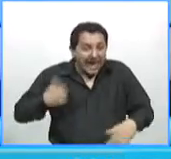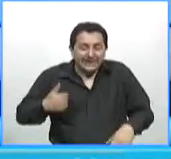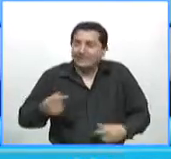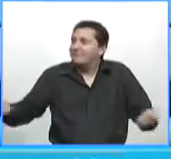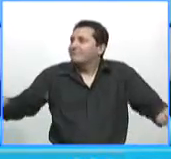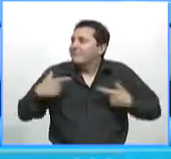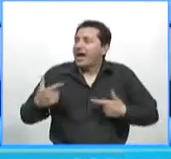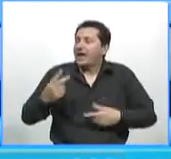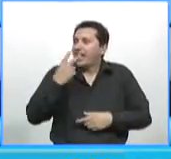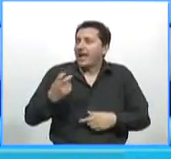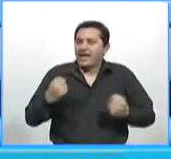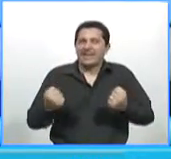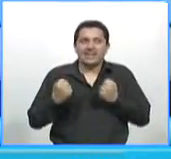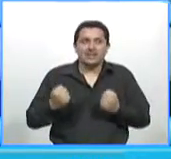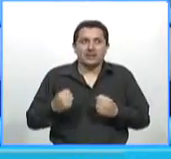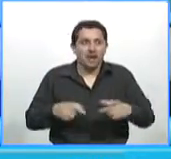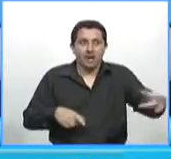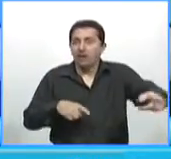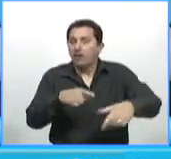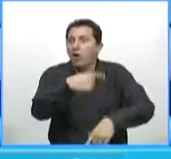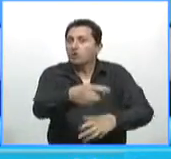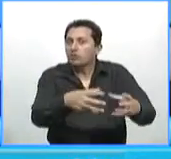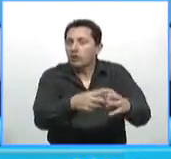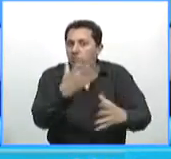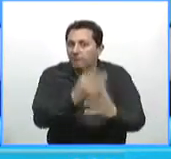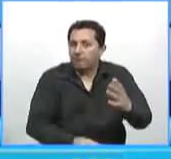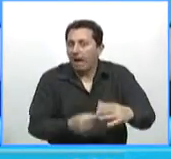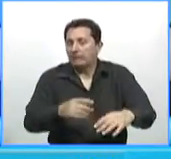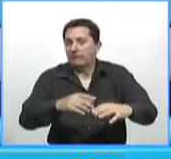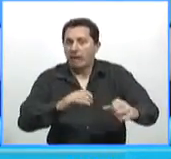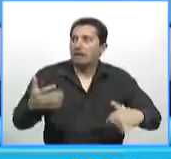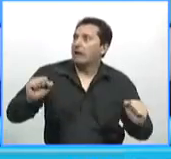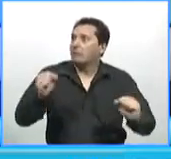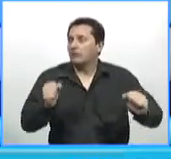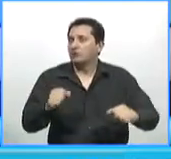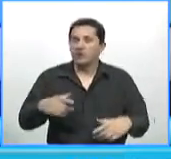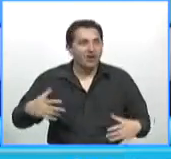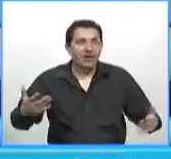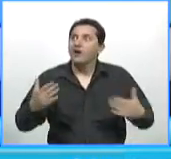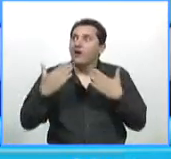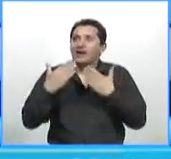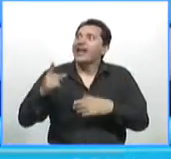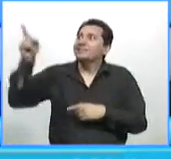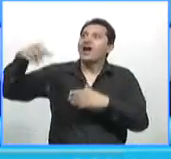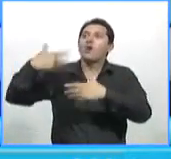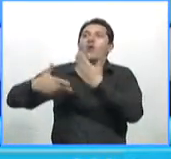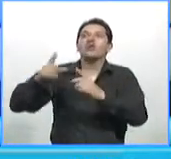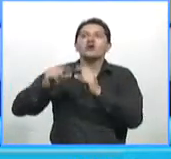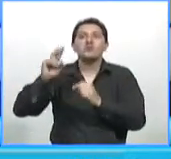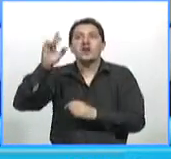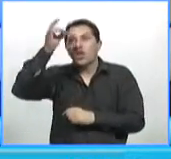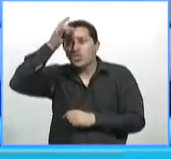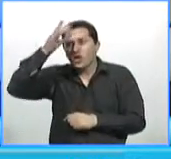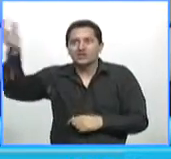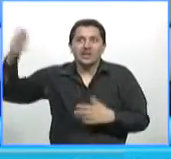ellas empezaron a cometer errores, perdían la pelota, y obviamente que es en el momento donde el jugador sabe que está jugando con el jugador número 12, ¿no? Seguro, mira, claro. ¿Ya lo dio